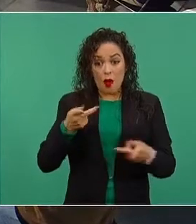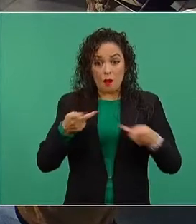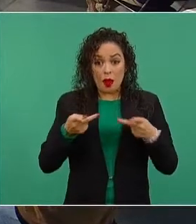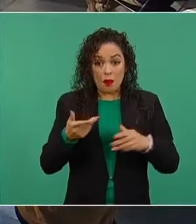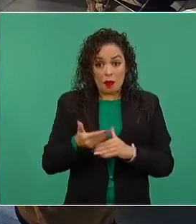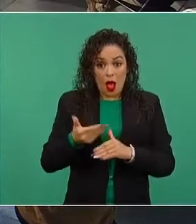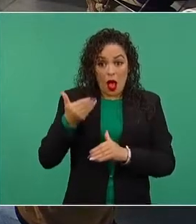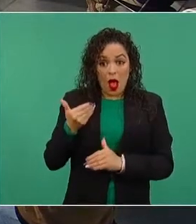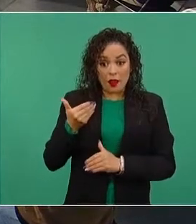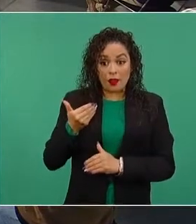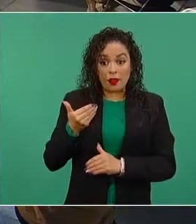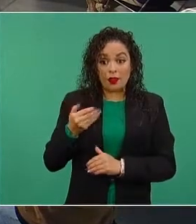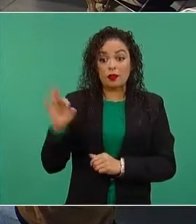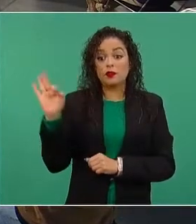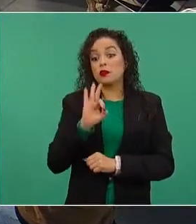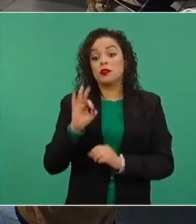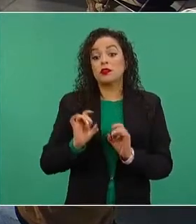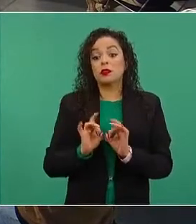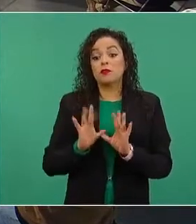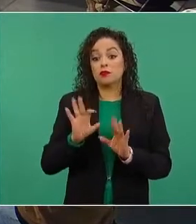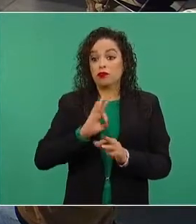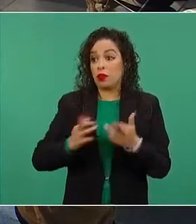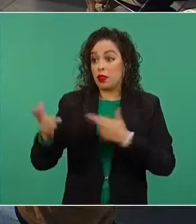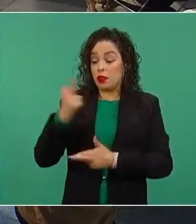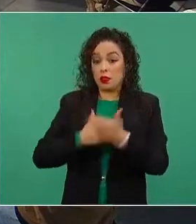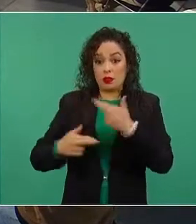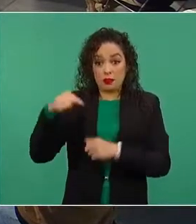el tema de la vacunación, que obviamente ayuda mucho.